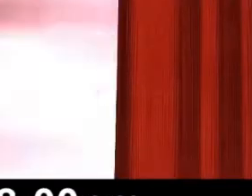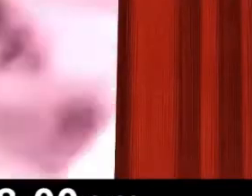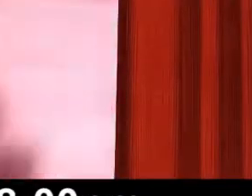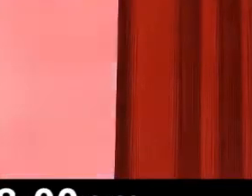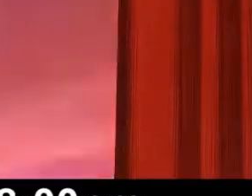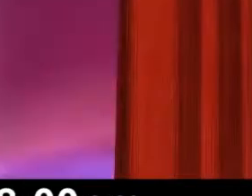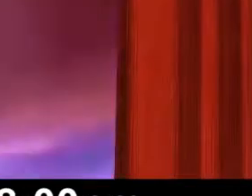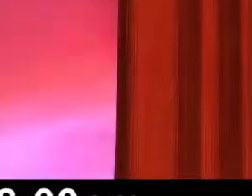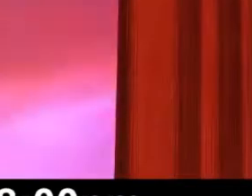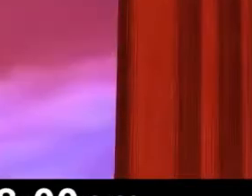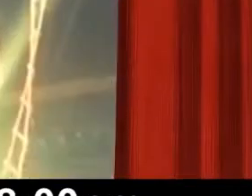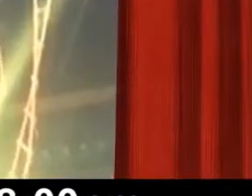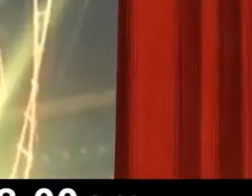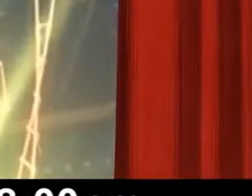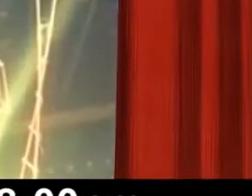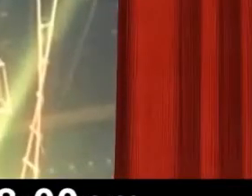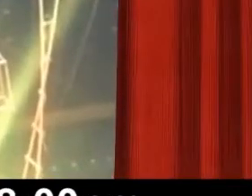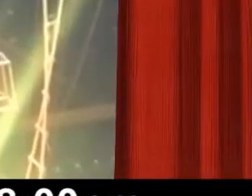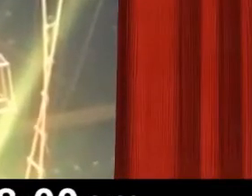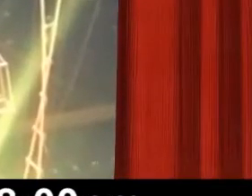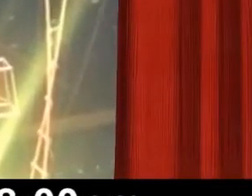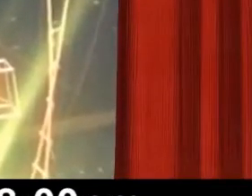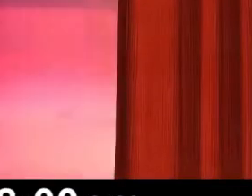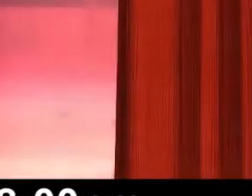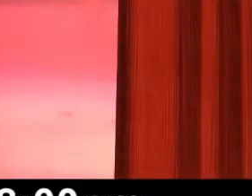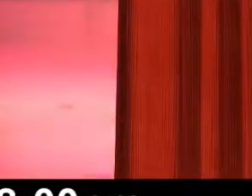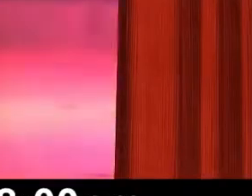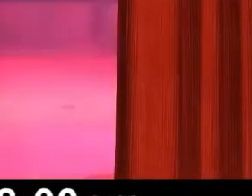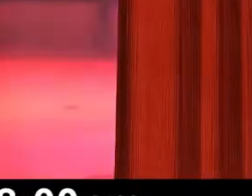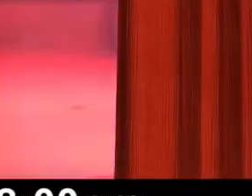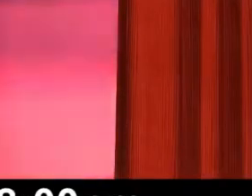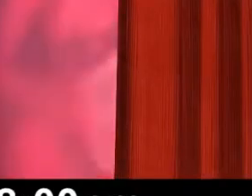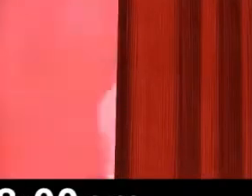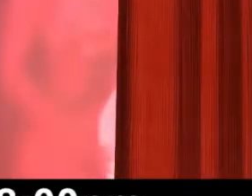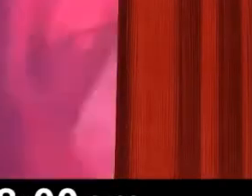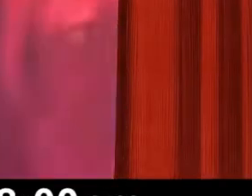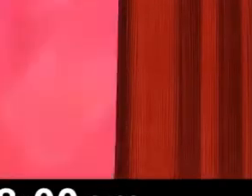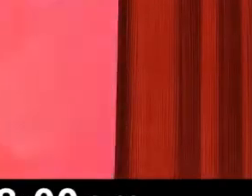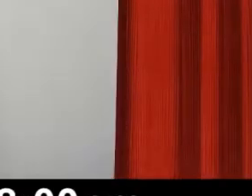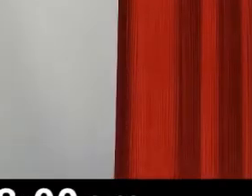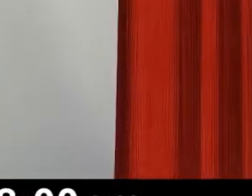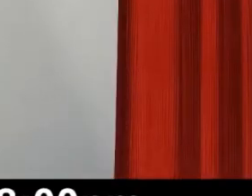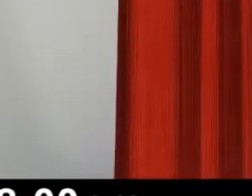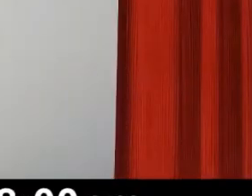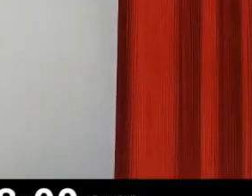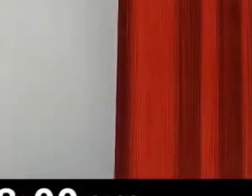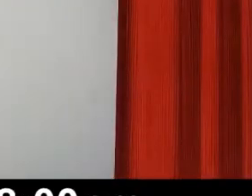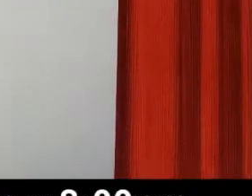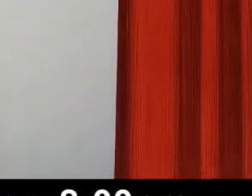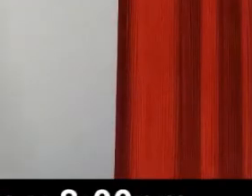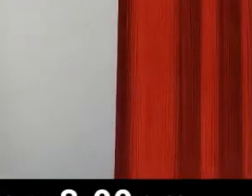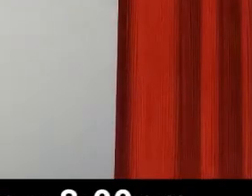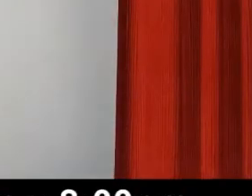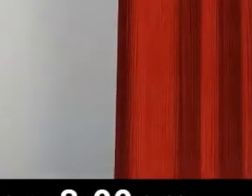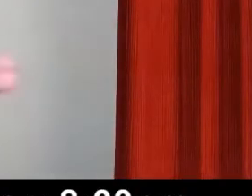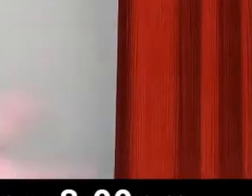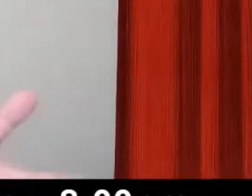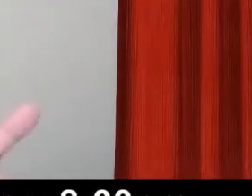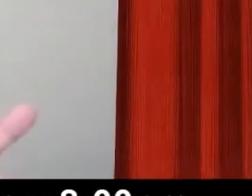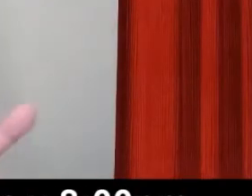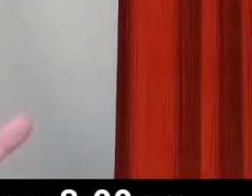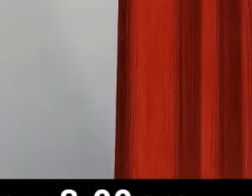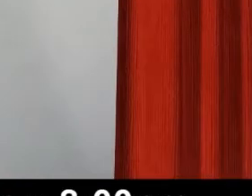vivo el show de los dinosaurios, los artistas del aire como vuelan por la carpa. La magia del circo te sorprenderá. Y nuestro artista invitado, él es Kiko. ¿Qué